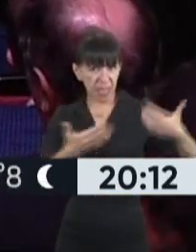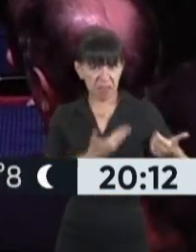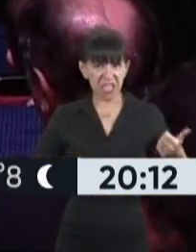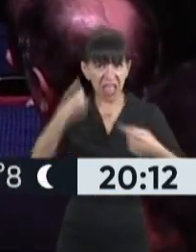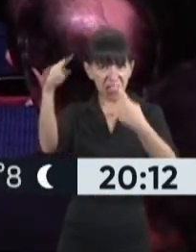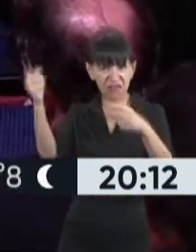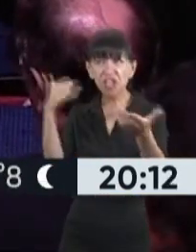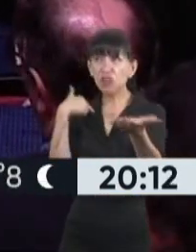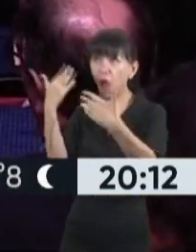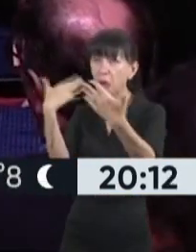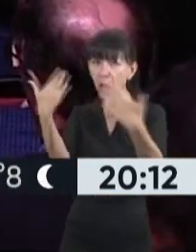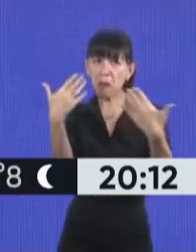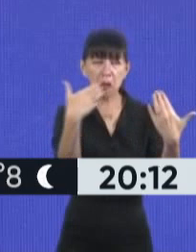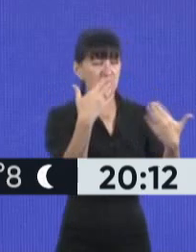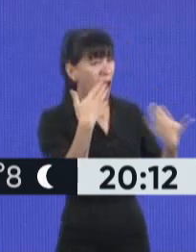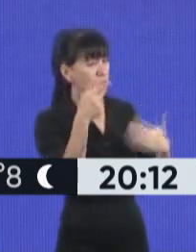me doy cuenta es que Argentina